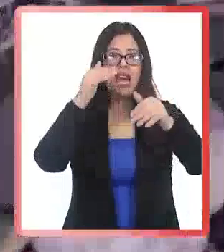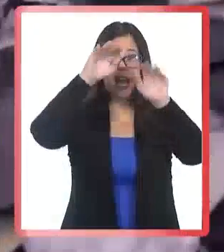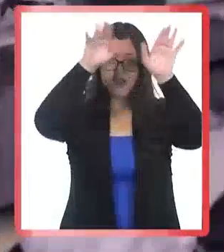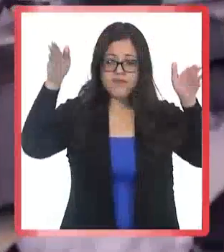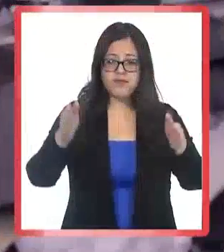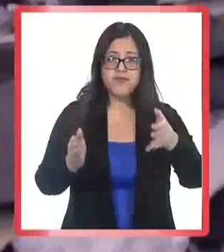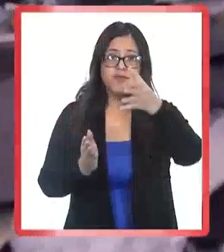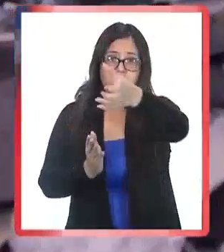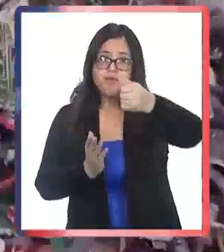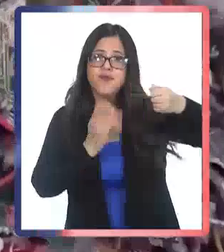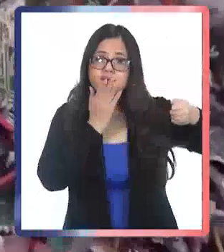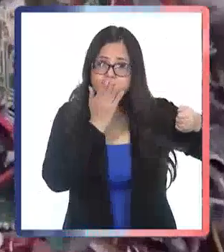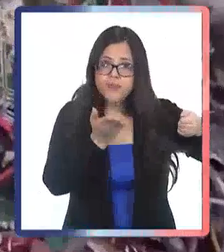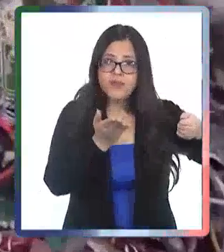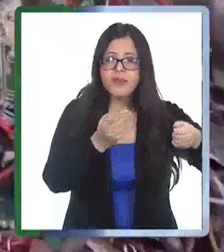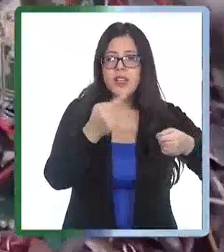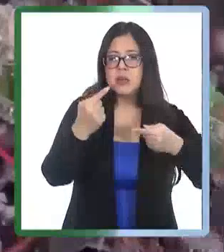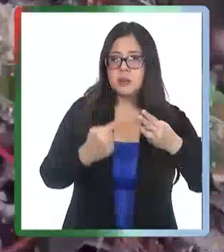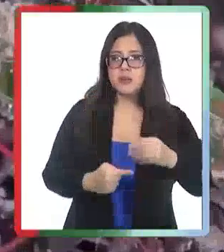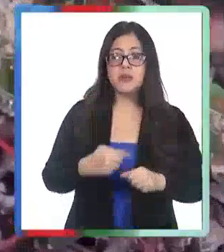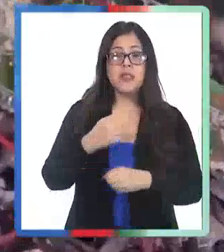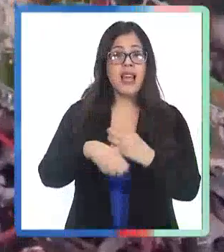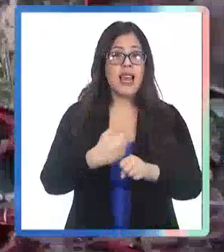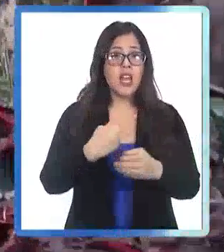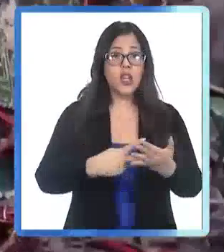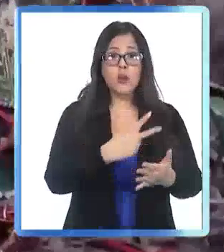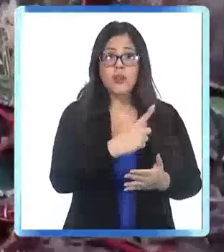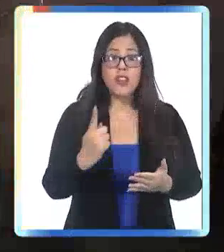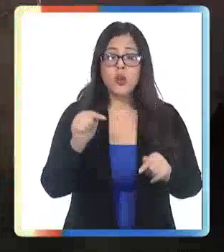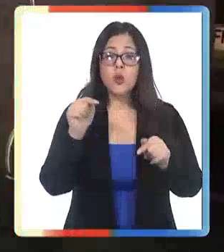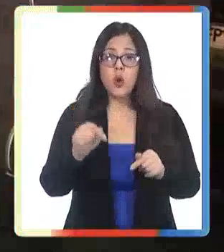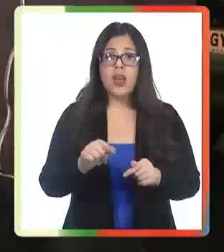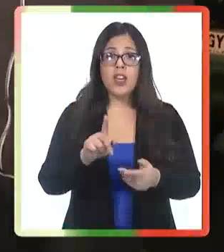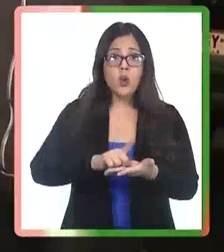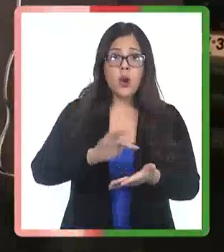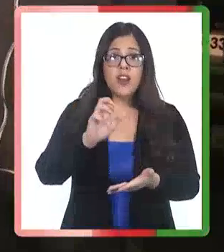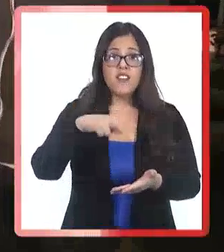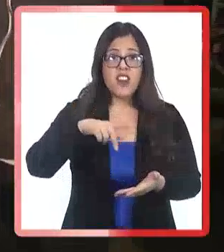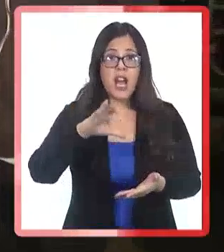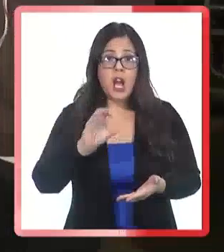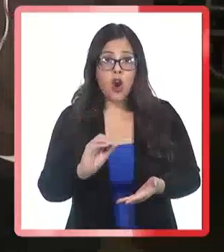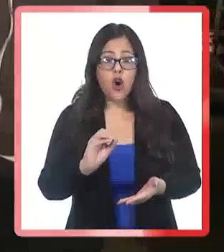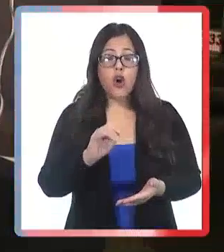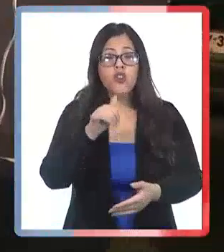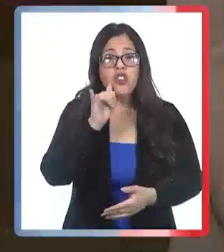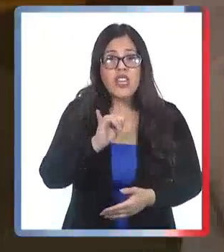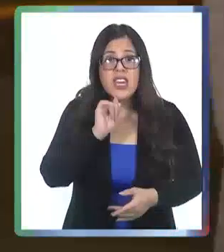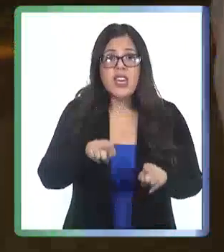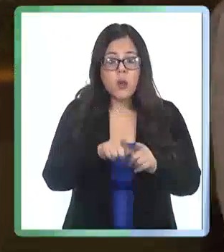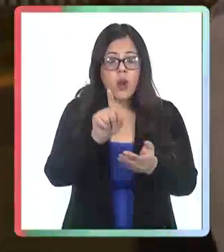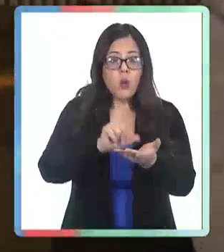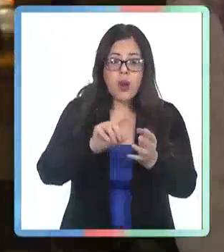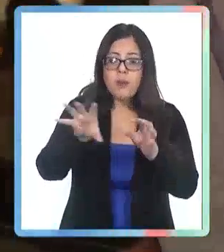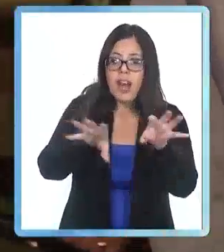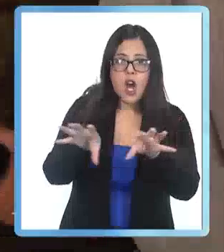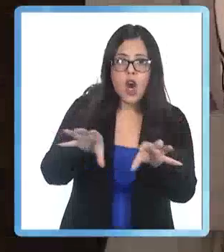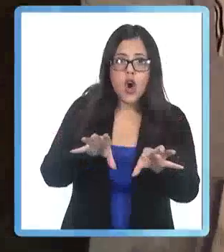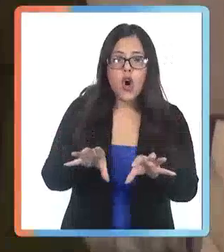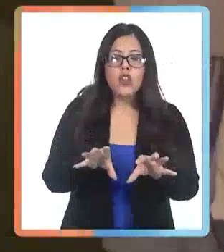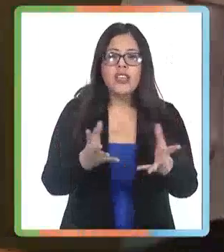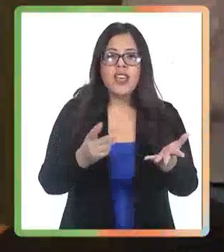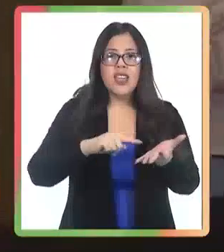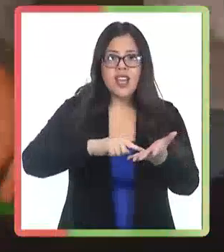tengan. Desde 2021 que la zona franca de Iquique tiene un punto de acopio para elementos